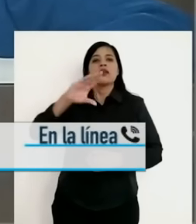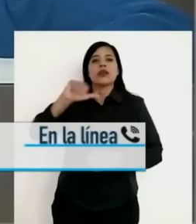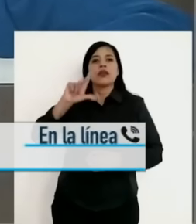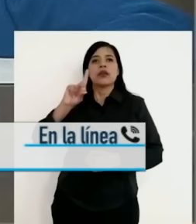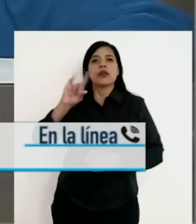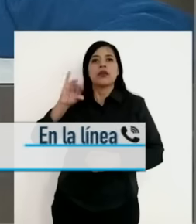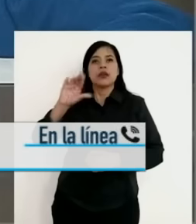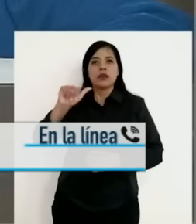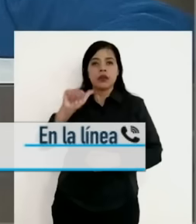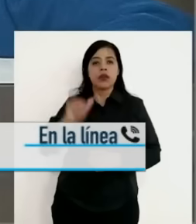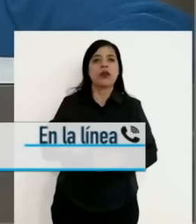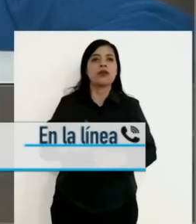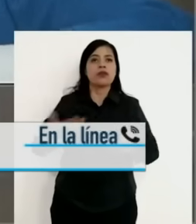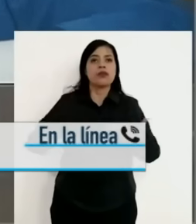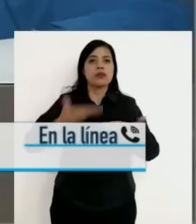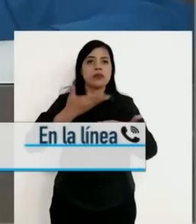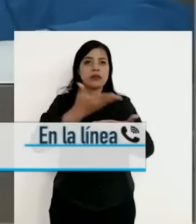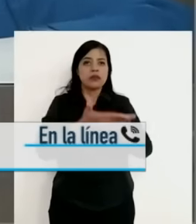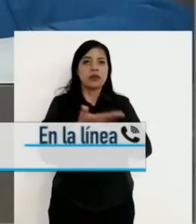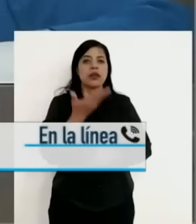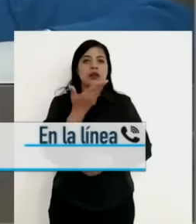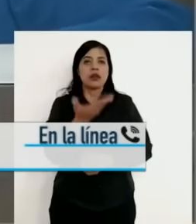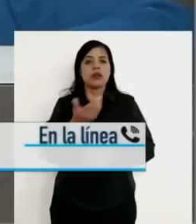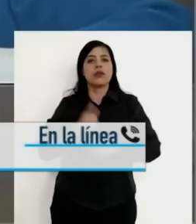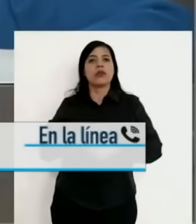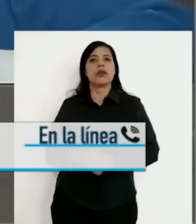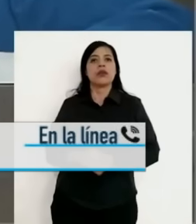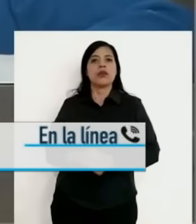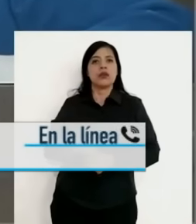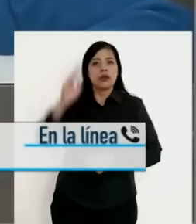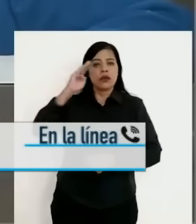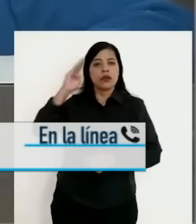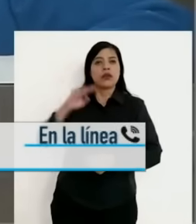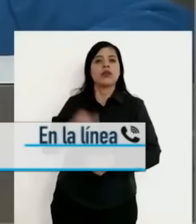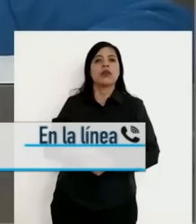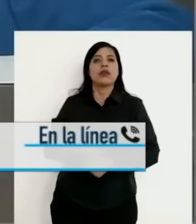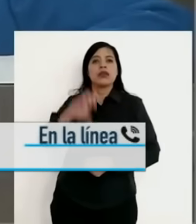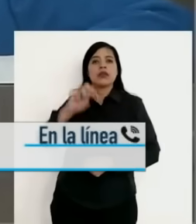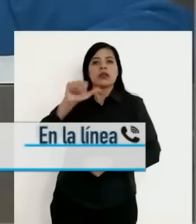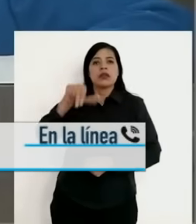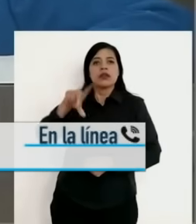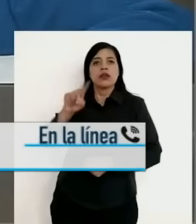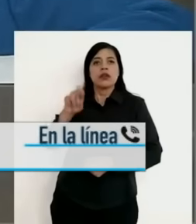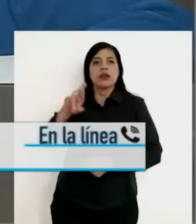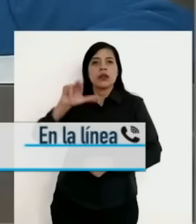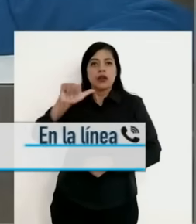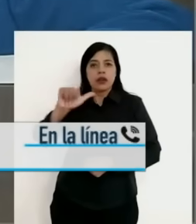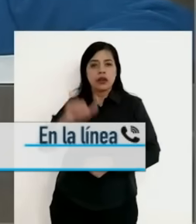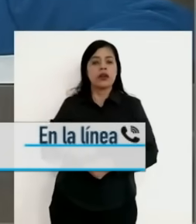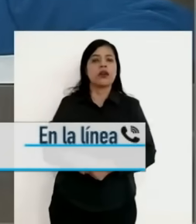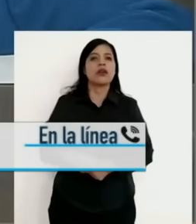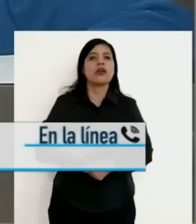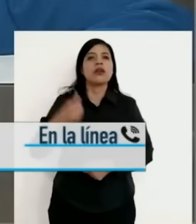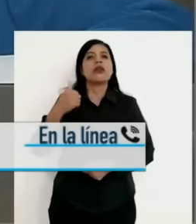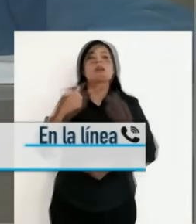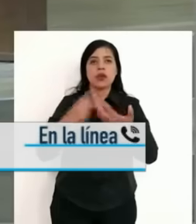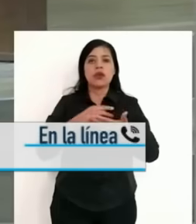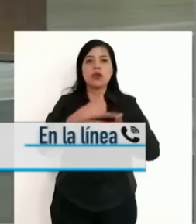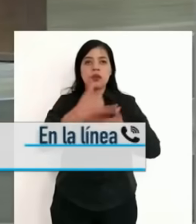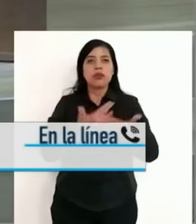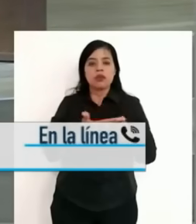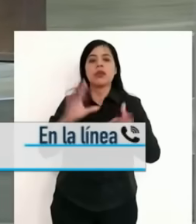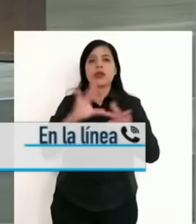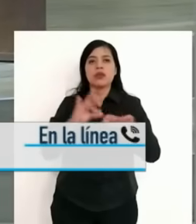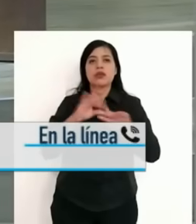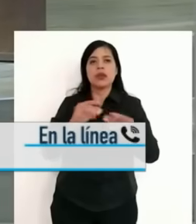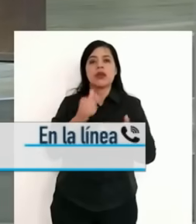como nos las pongan, les vamos a ganar. Okay. Y eso lo digo desde ahorita. Le vamos a ganar a MC y le vamos a ganar a Morena en Nuevo León, en el